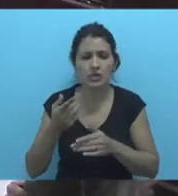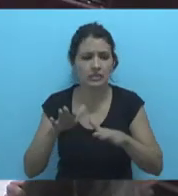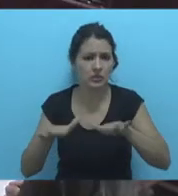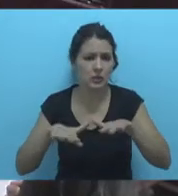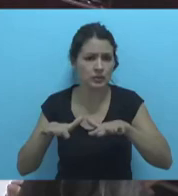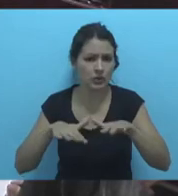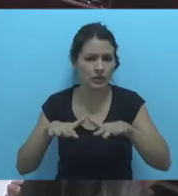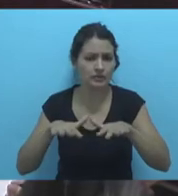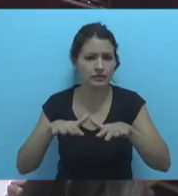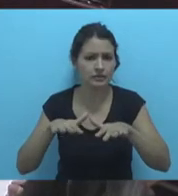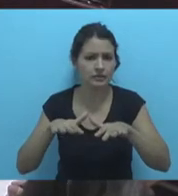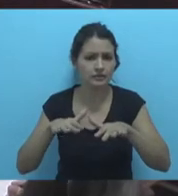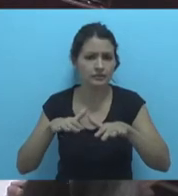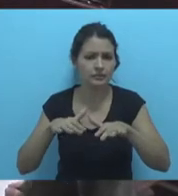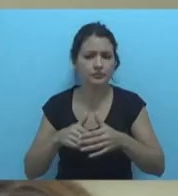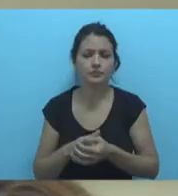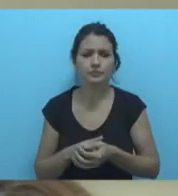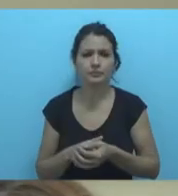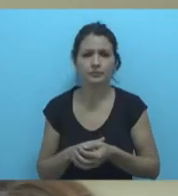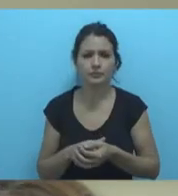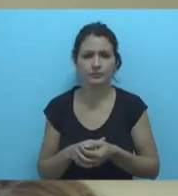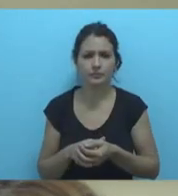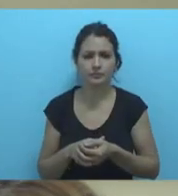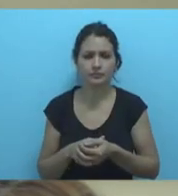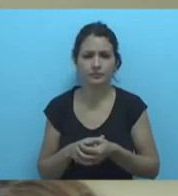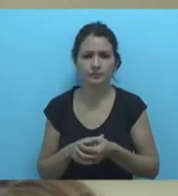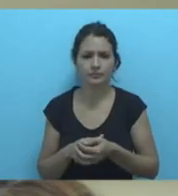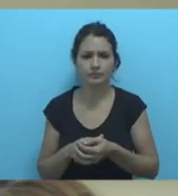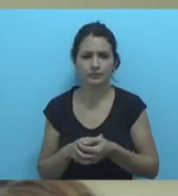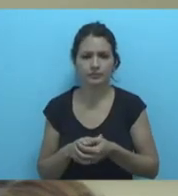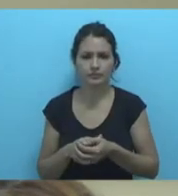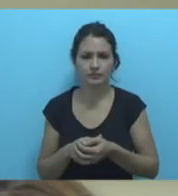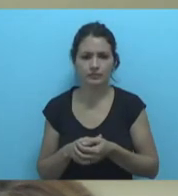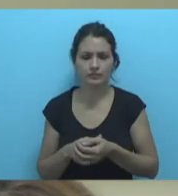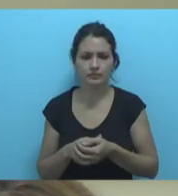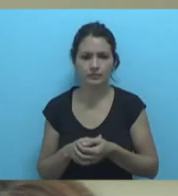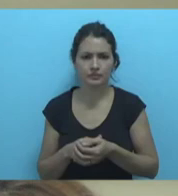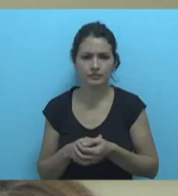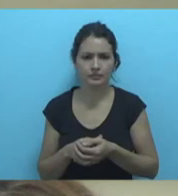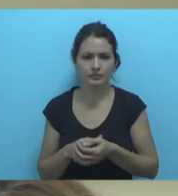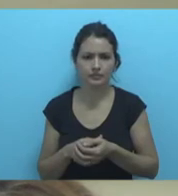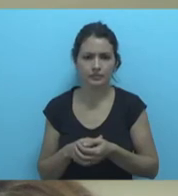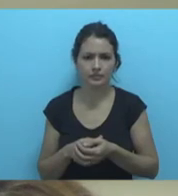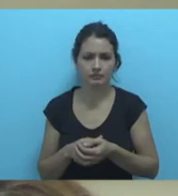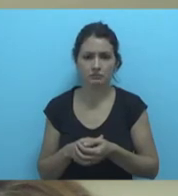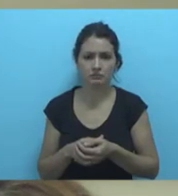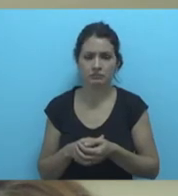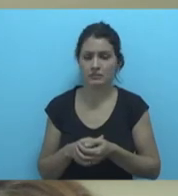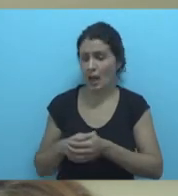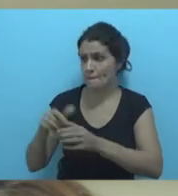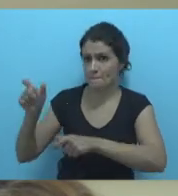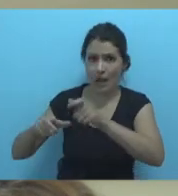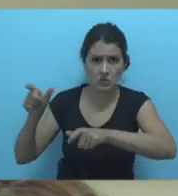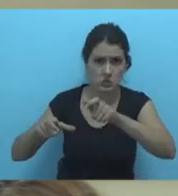habitualmente con bueno, nuestra labor dentro de la Cámara de Diputados y Diputadas nos arrima la gente